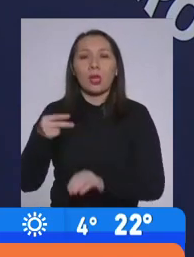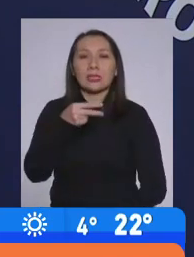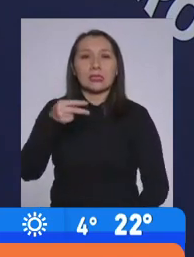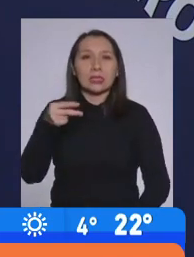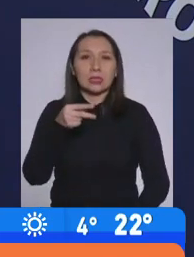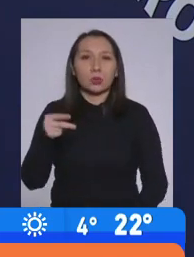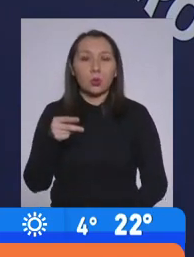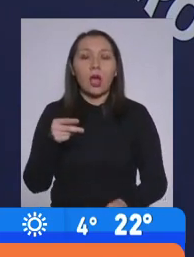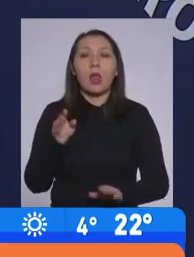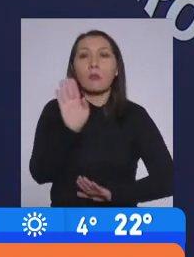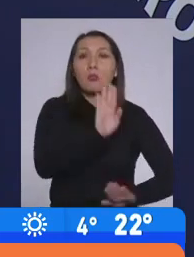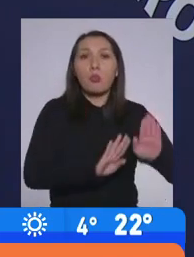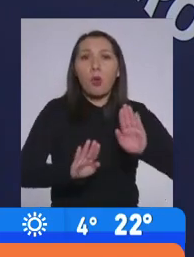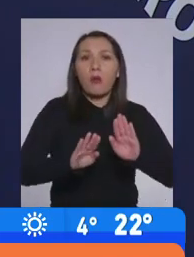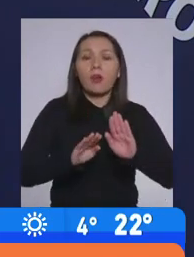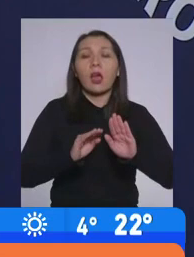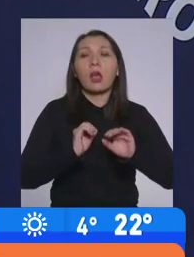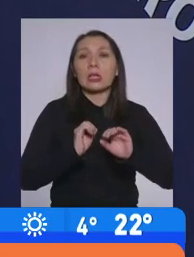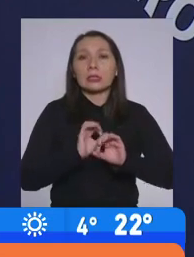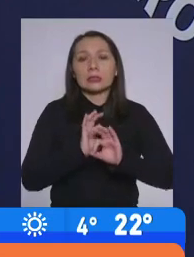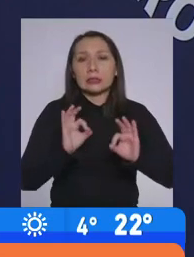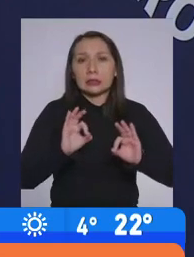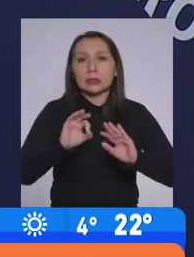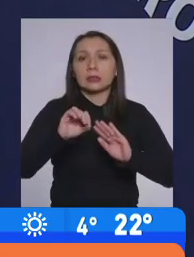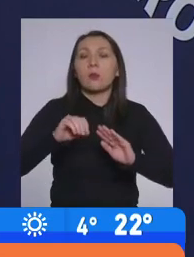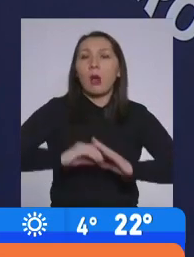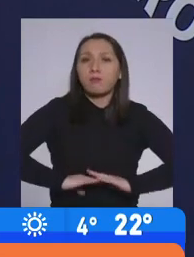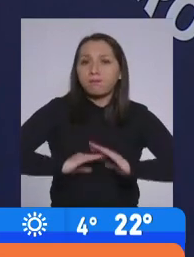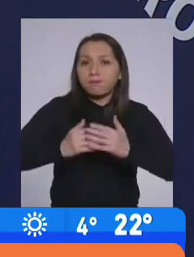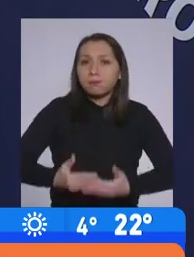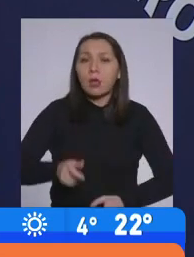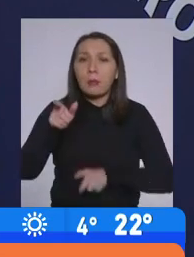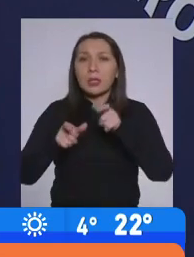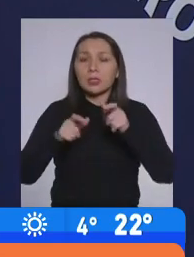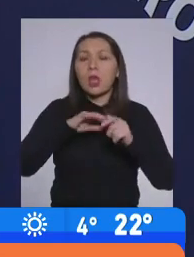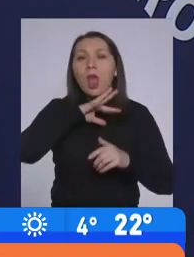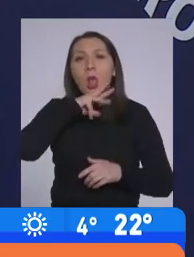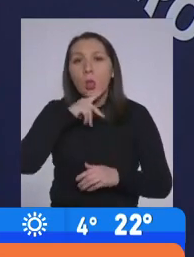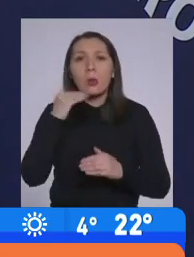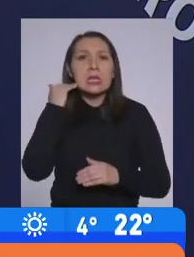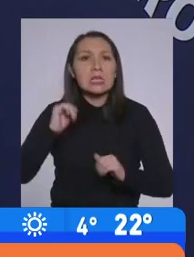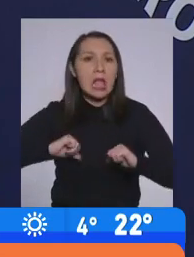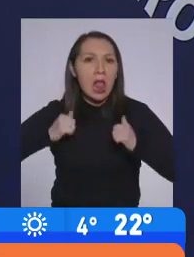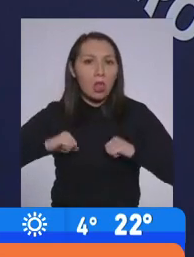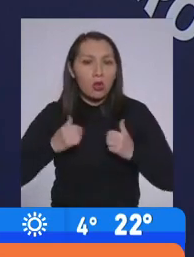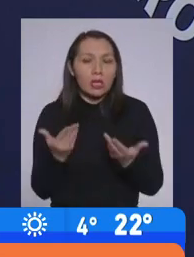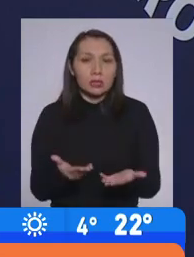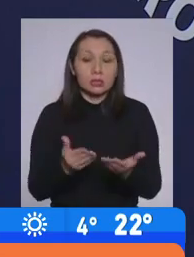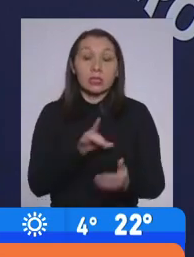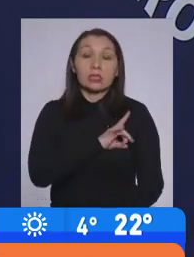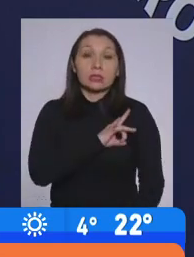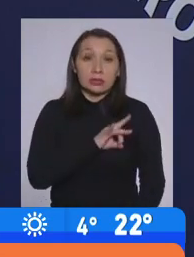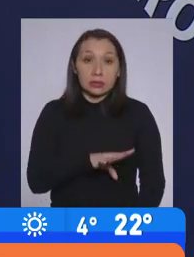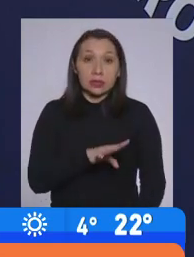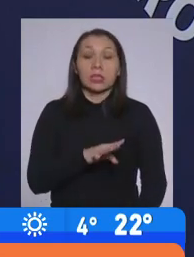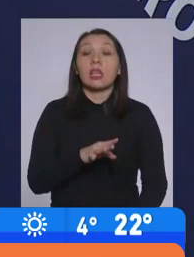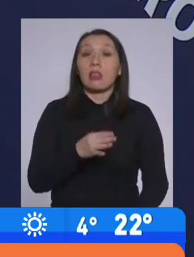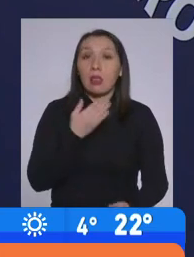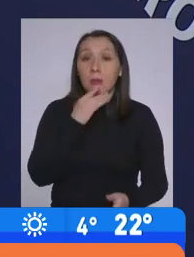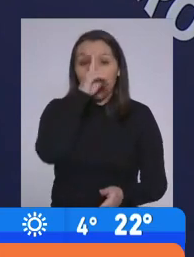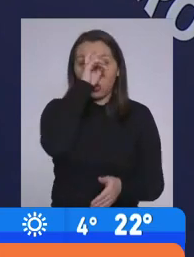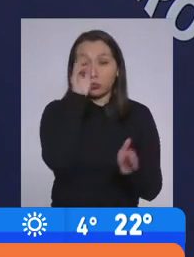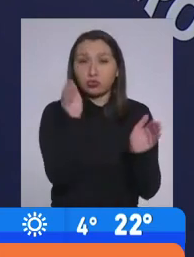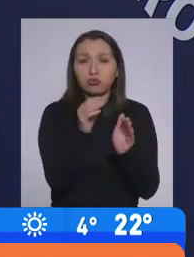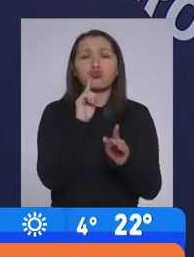de prevención de embarazos en las personas adultas en las niñas adolescentes el chile y en los consultorios